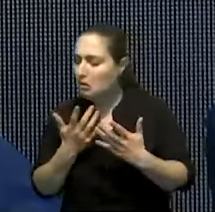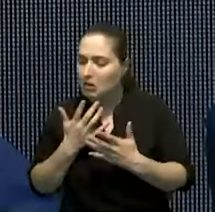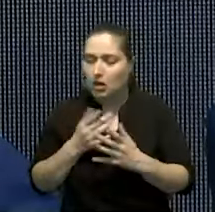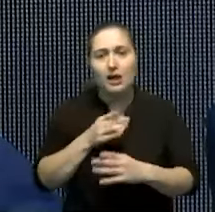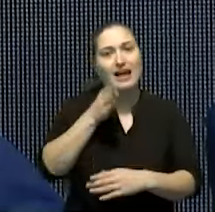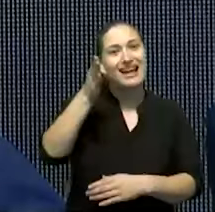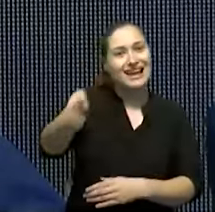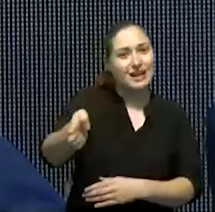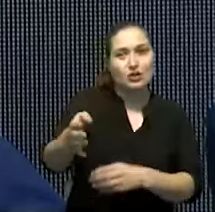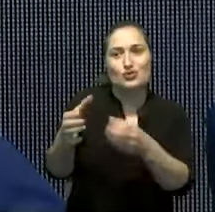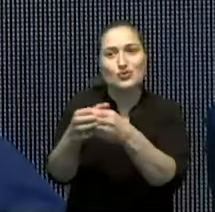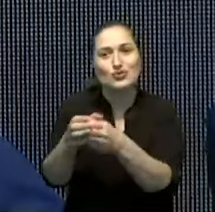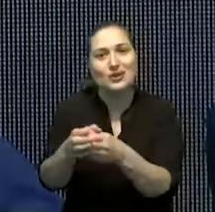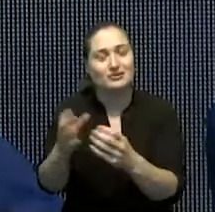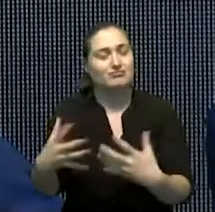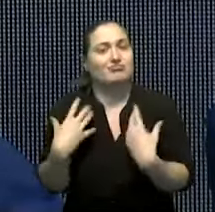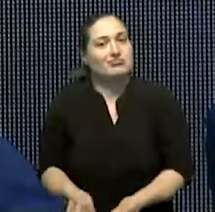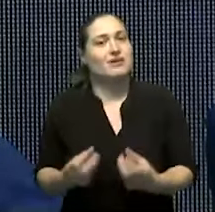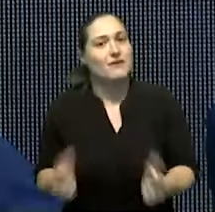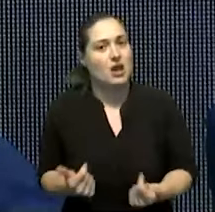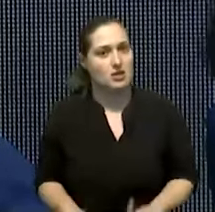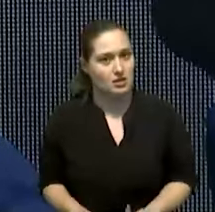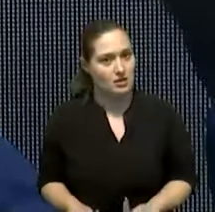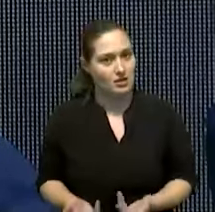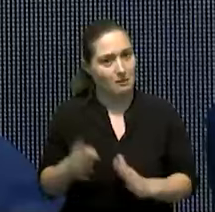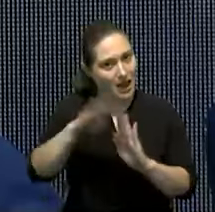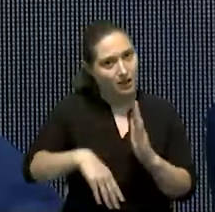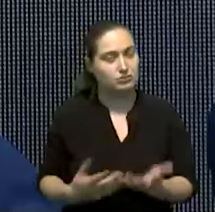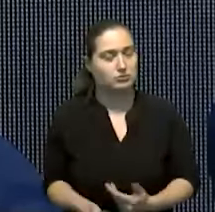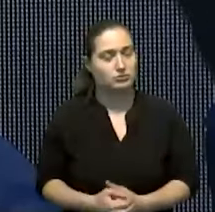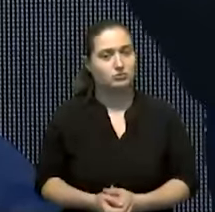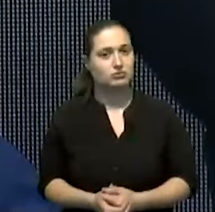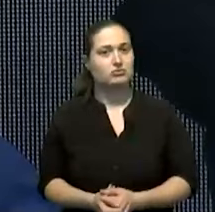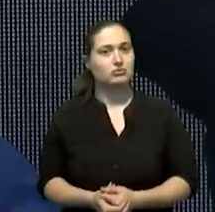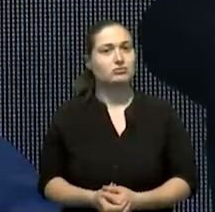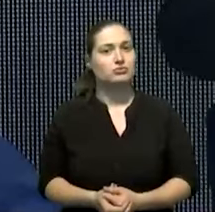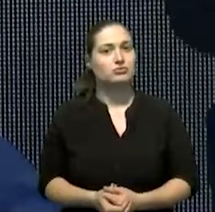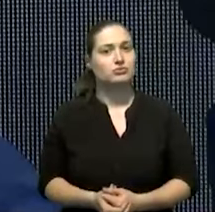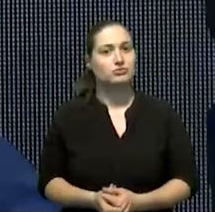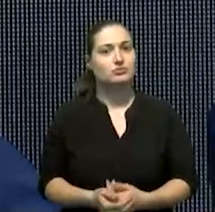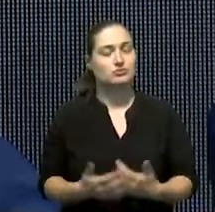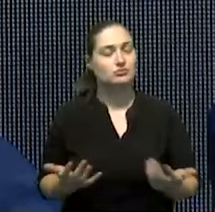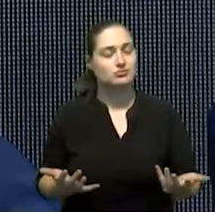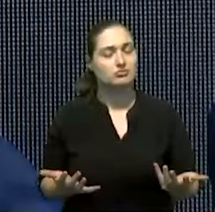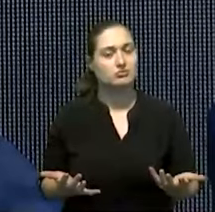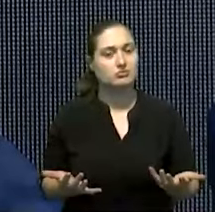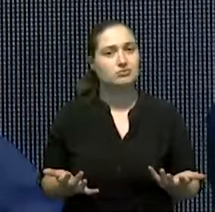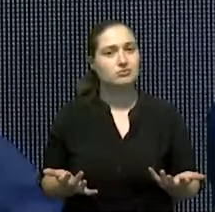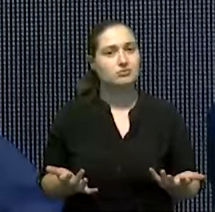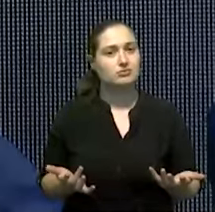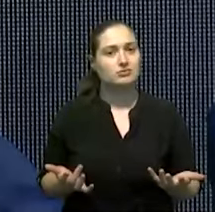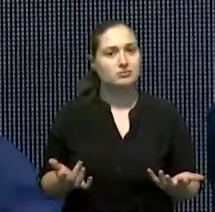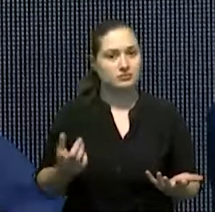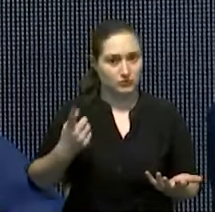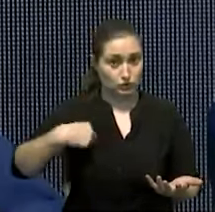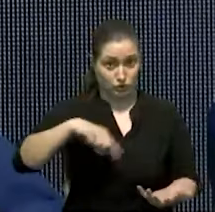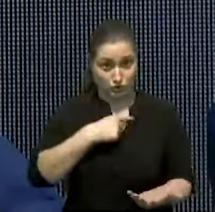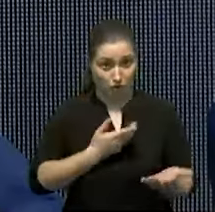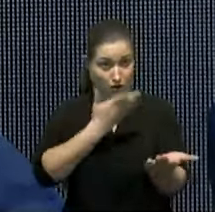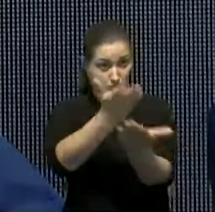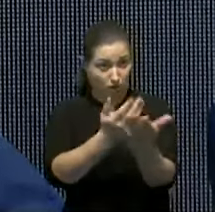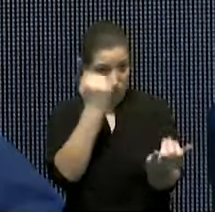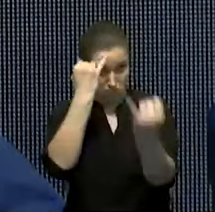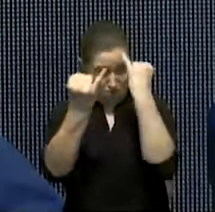sido cuantificados entendemos que lo que estamos proponiendo va En beneficio